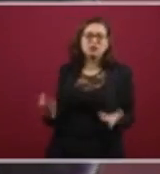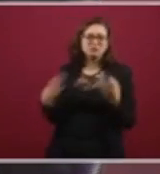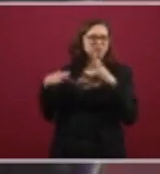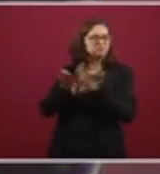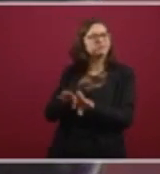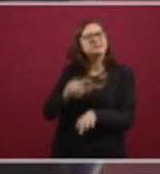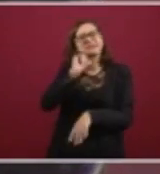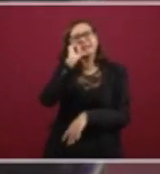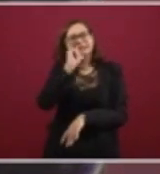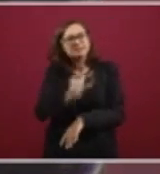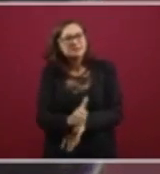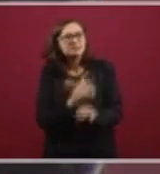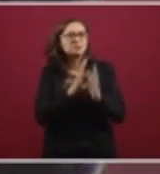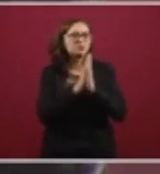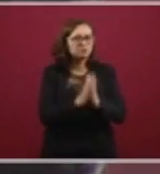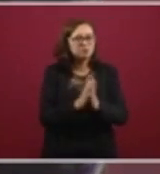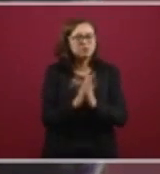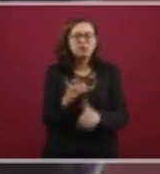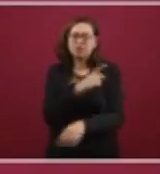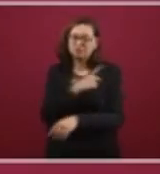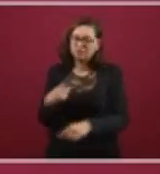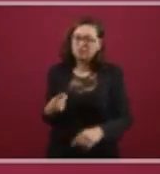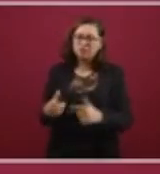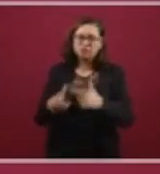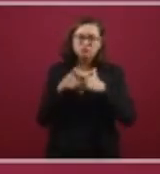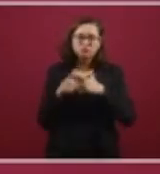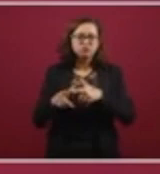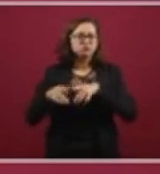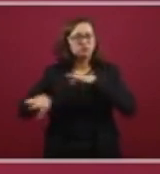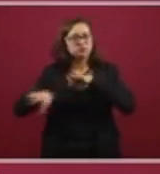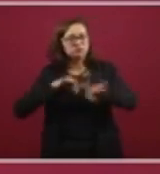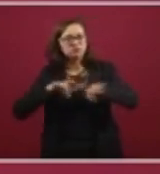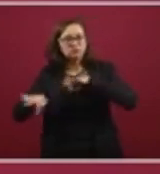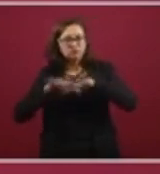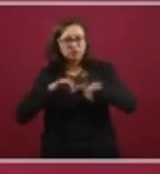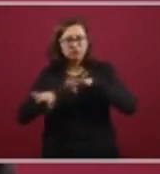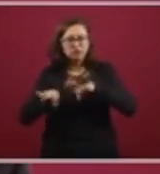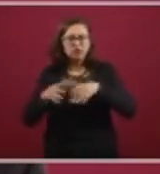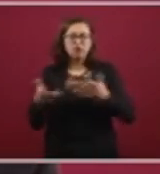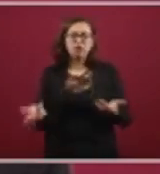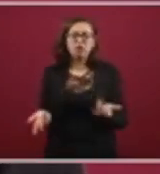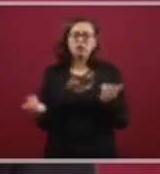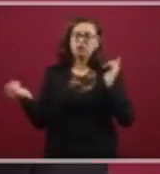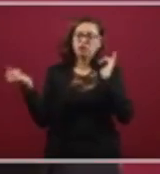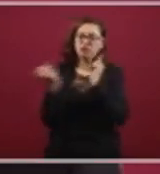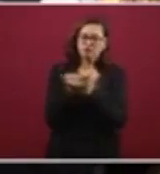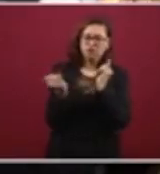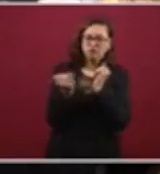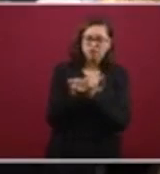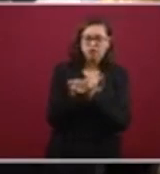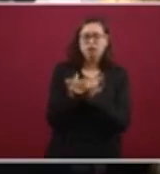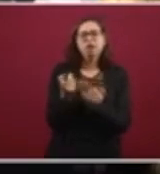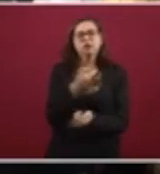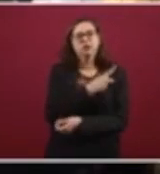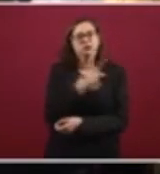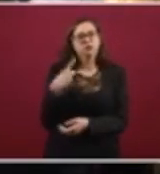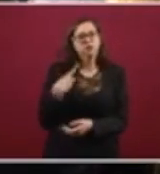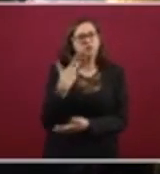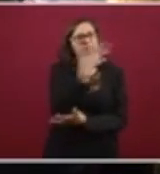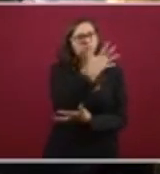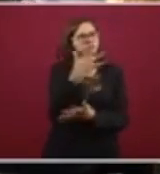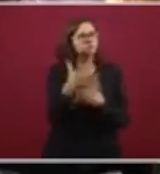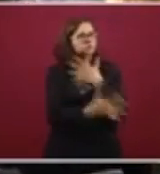abandonen la actividad productiva. Al mismo tiempo, pues tenemos que cuidar el medio